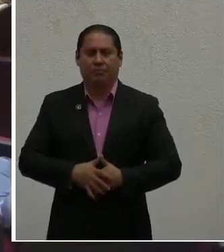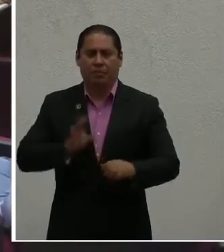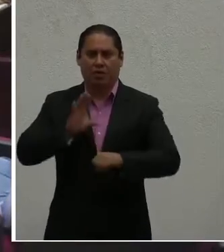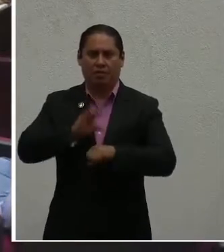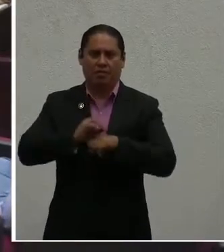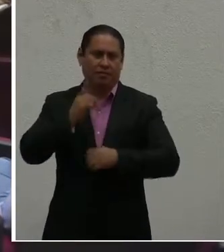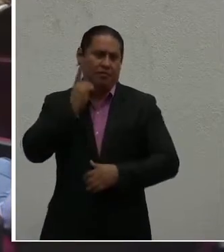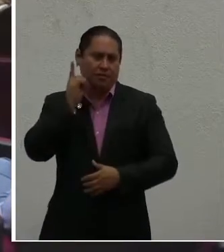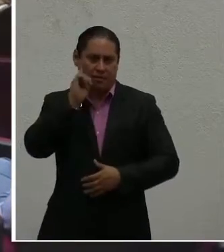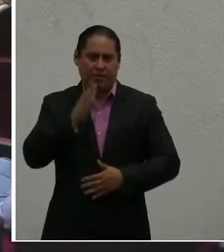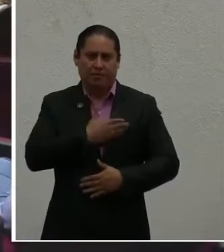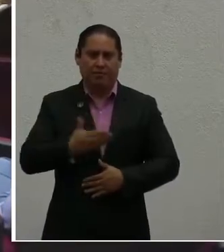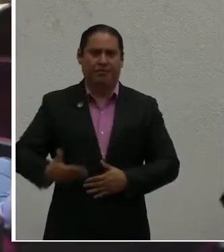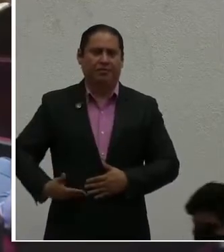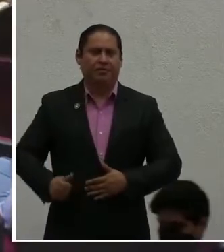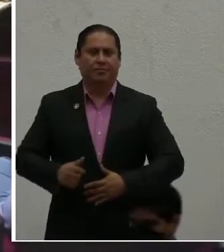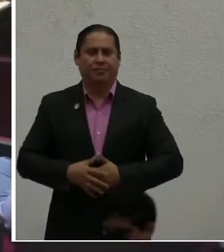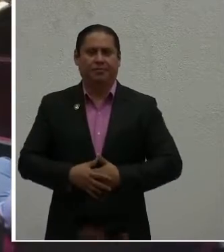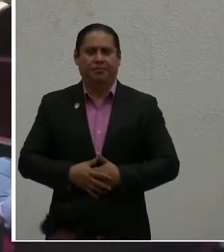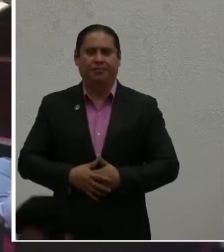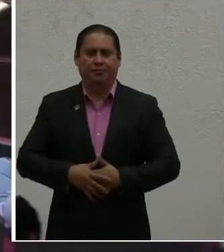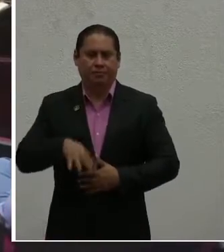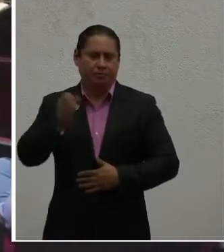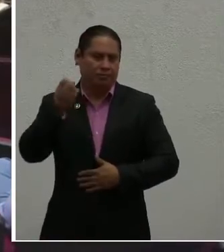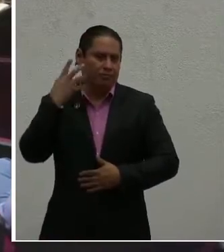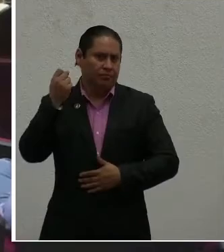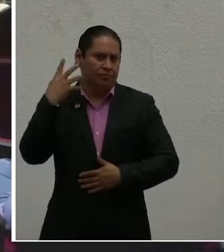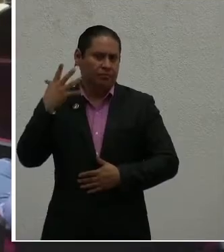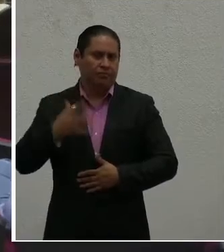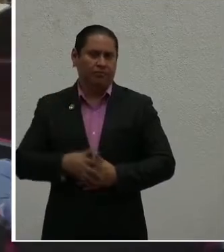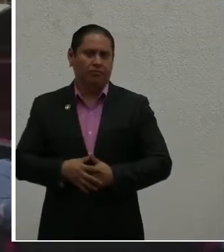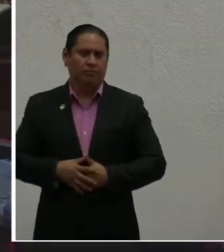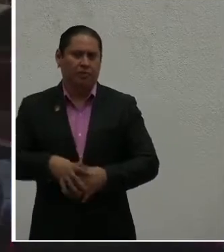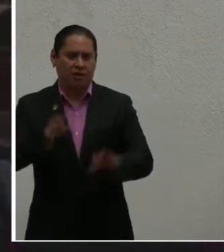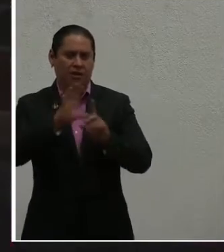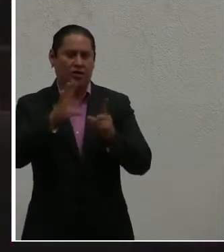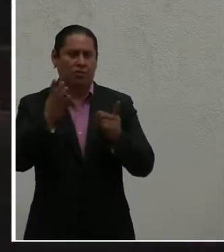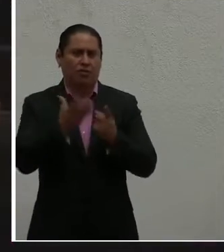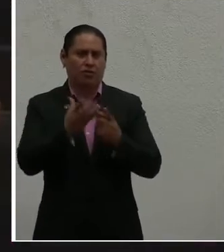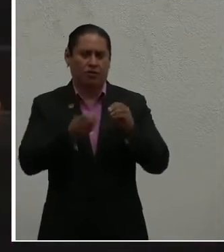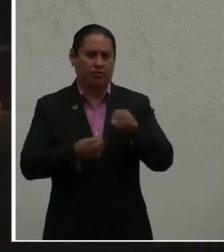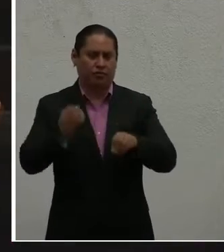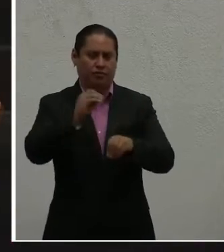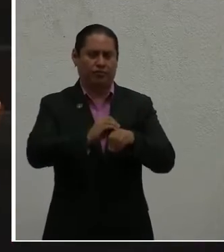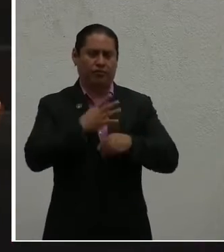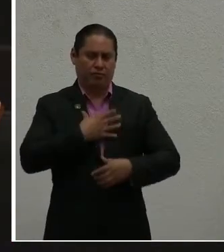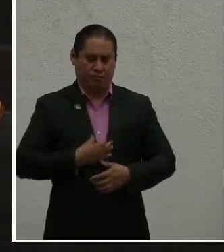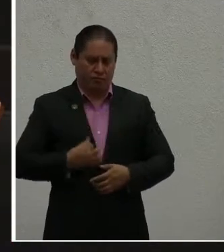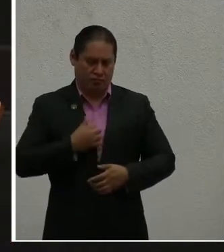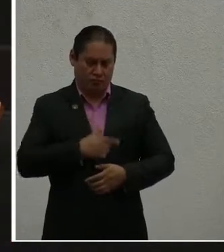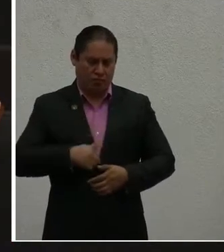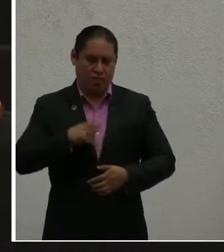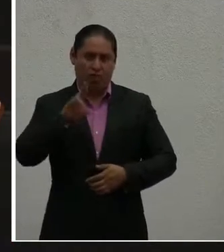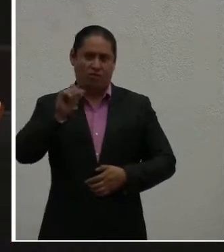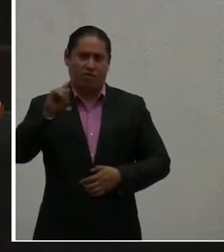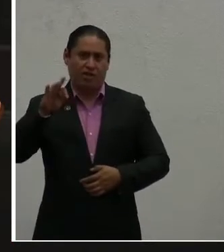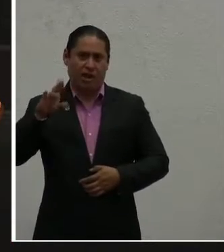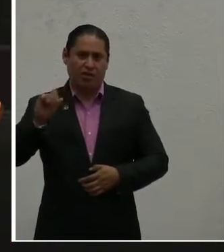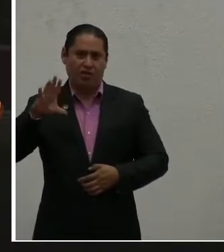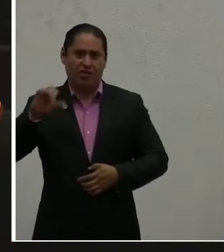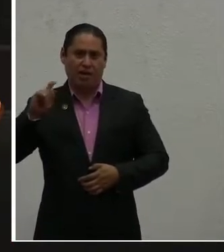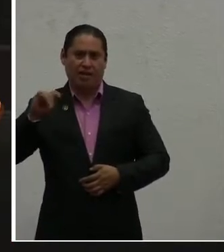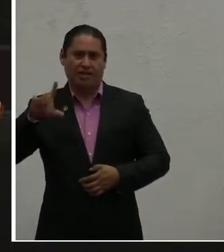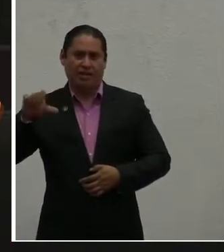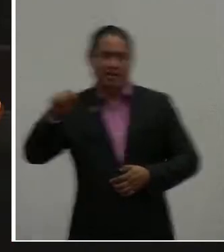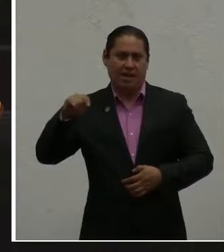diputada presidenta. Honorable Asamblea, a la Comisión de Postulación de la Medalla Rosario Castellanos